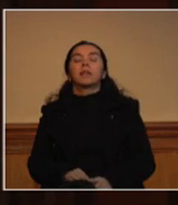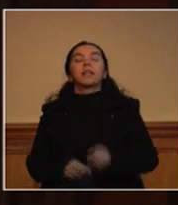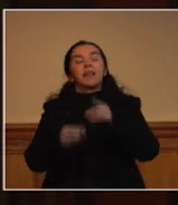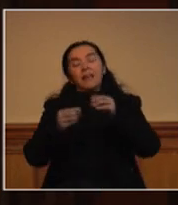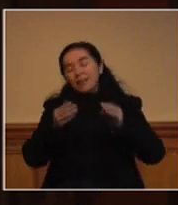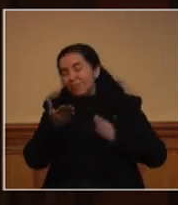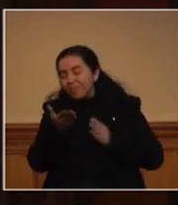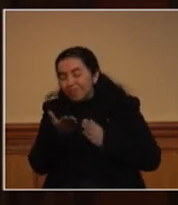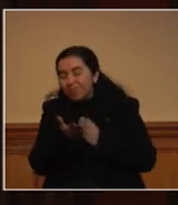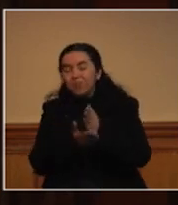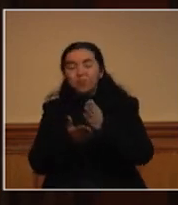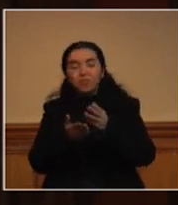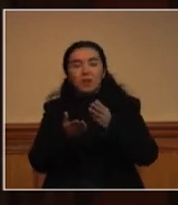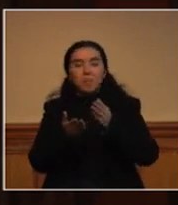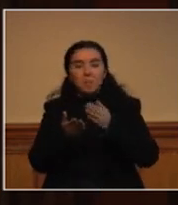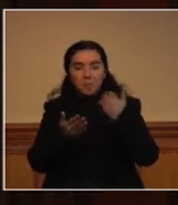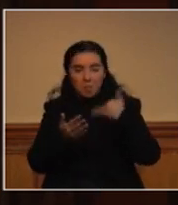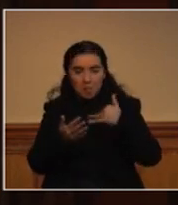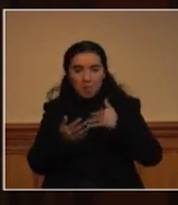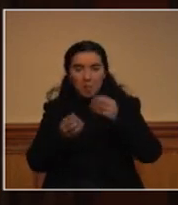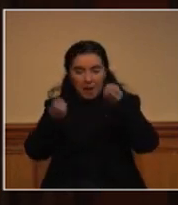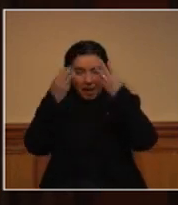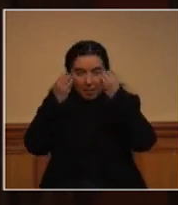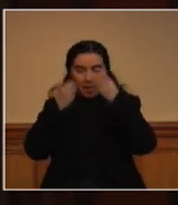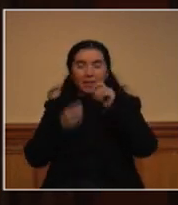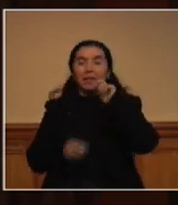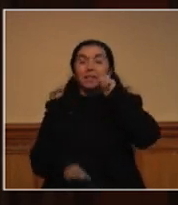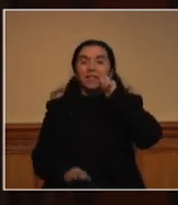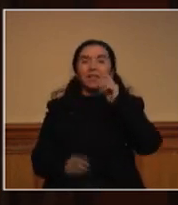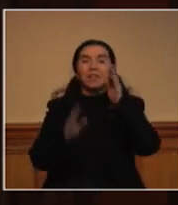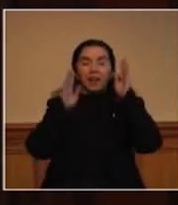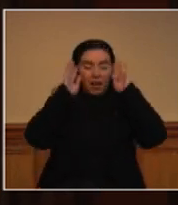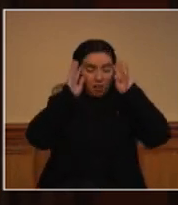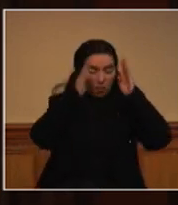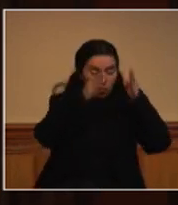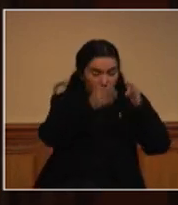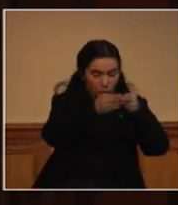el aprendizaje, con lo cual implica cambiar el foco